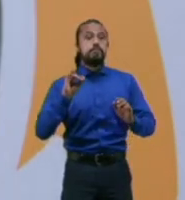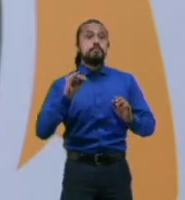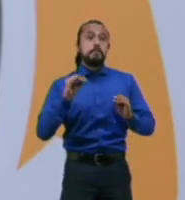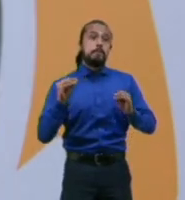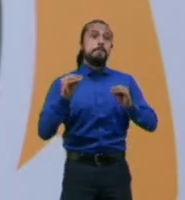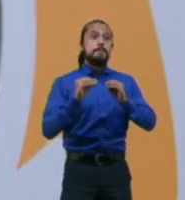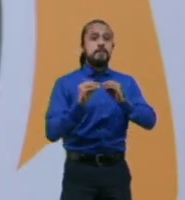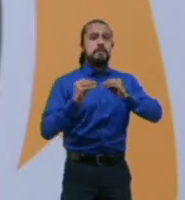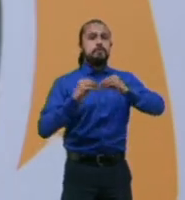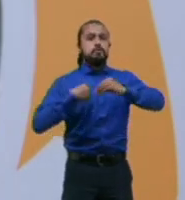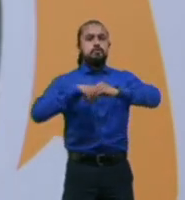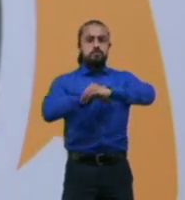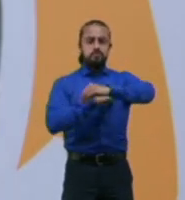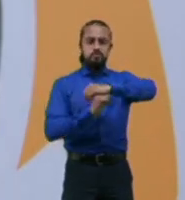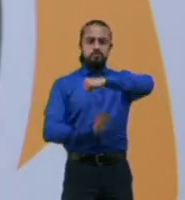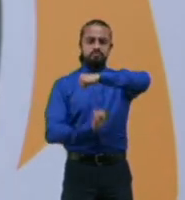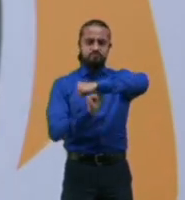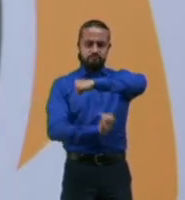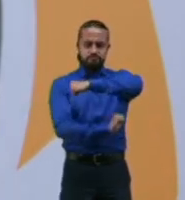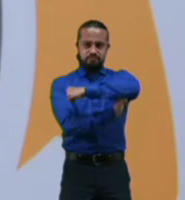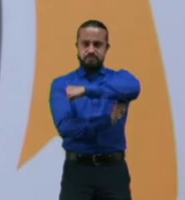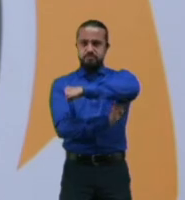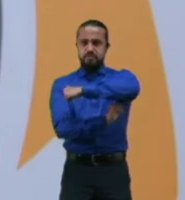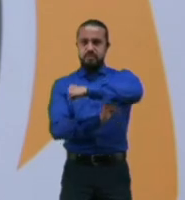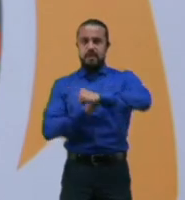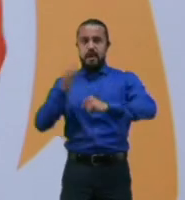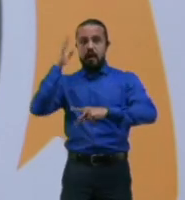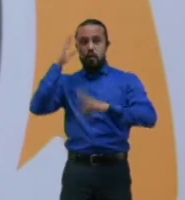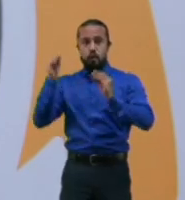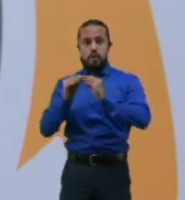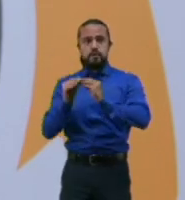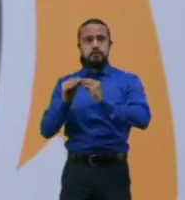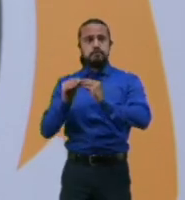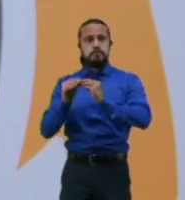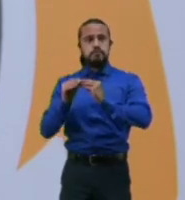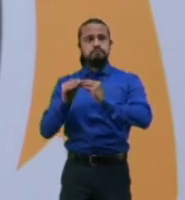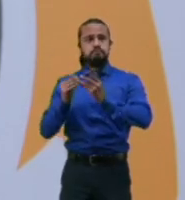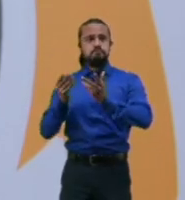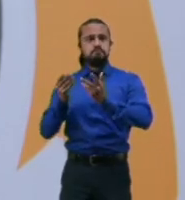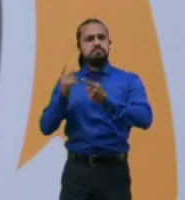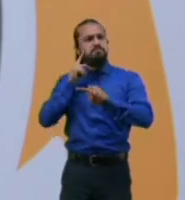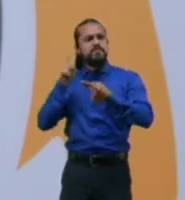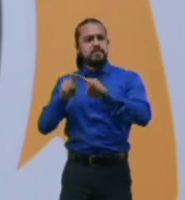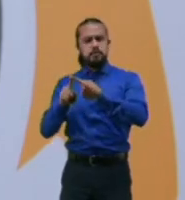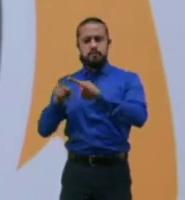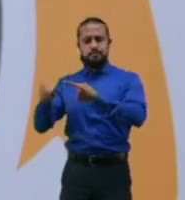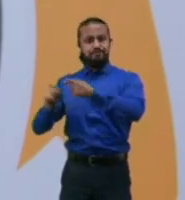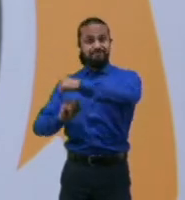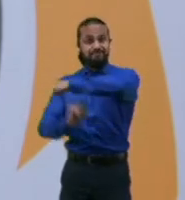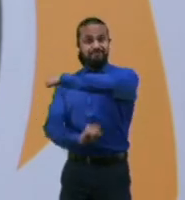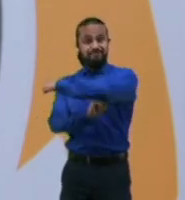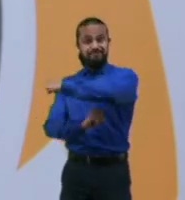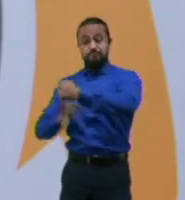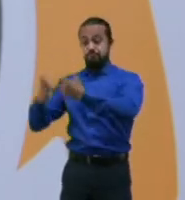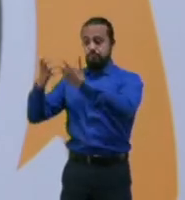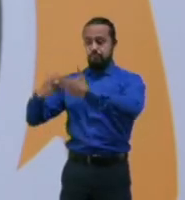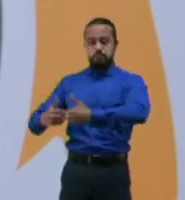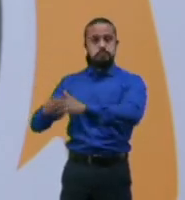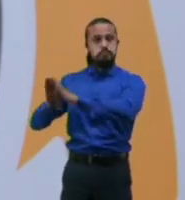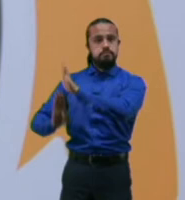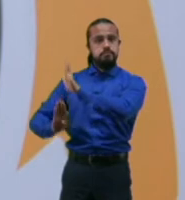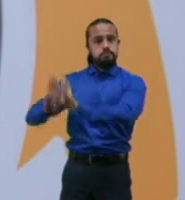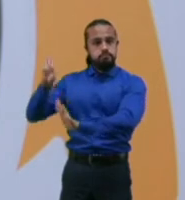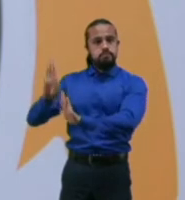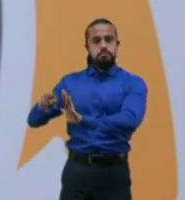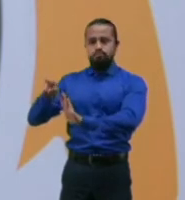con este convenio el ecosistema de emprendimiento buscando todas las alternativas de financiación para